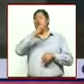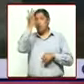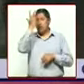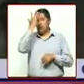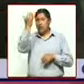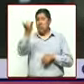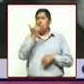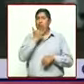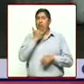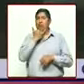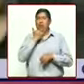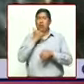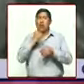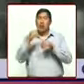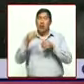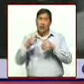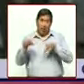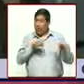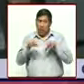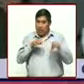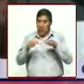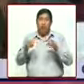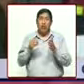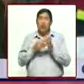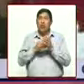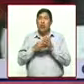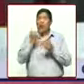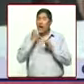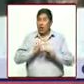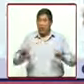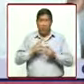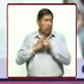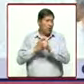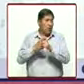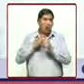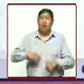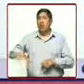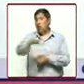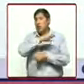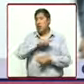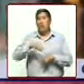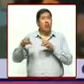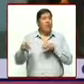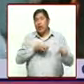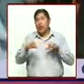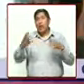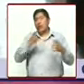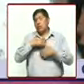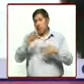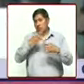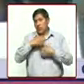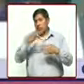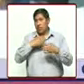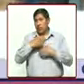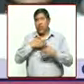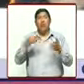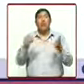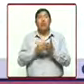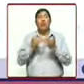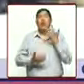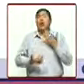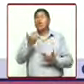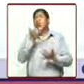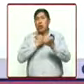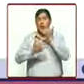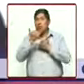porque están disparando, como les decía, están despavoridos. Hay niños corriendo de este lado que están realizando la protesta contra los incendios que